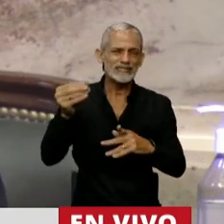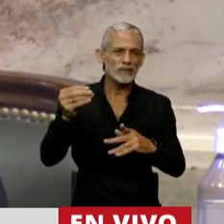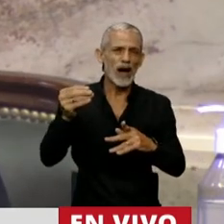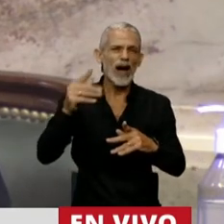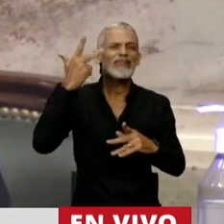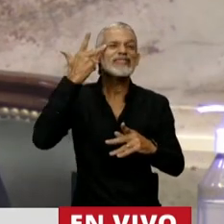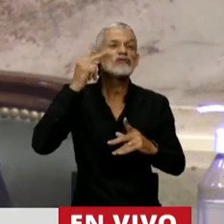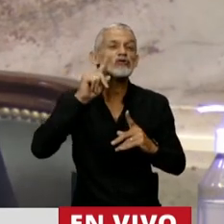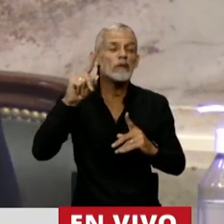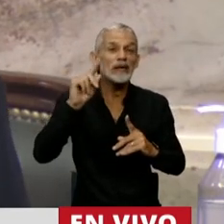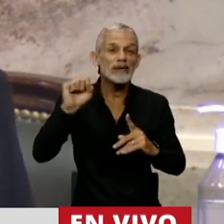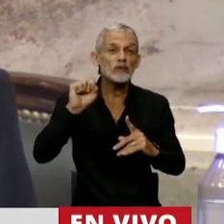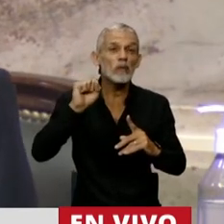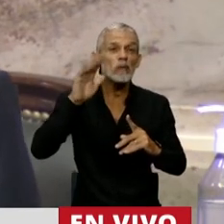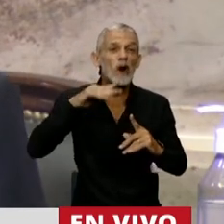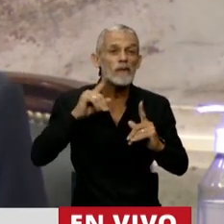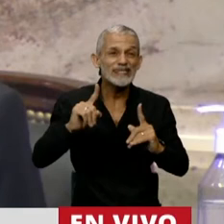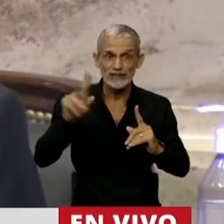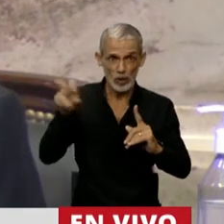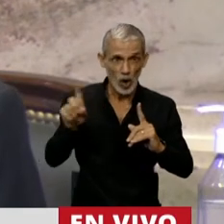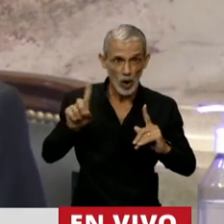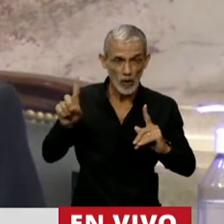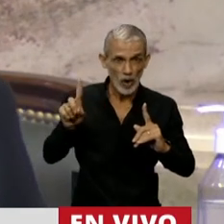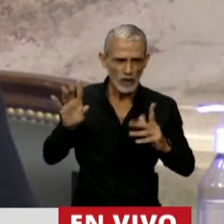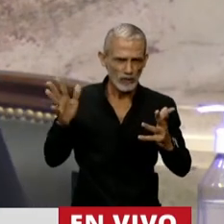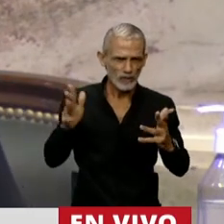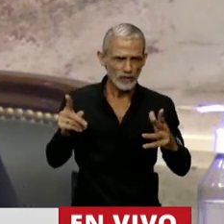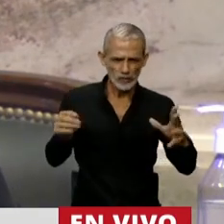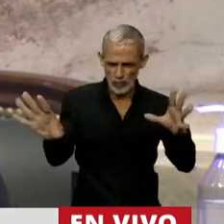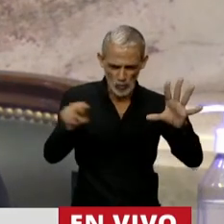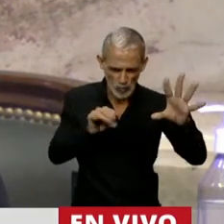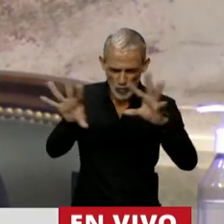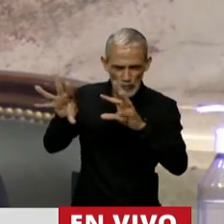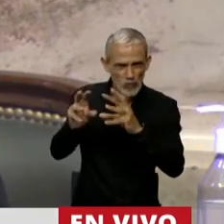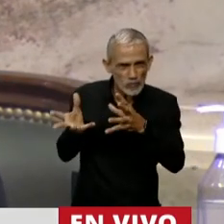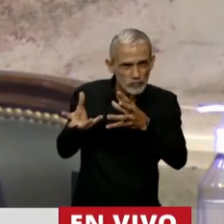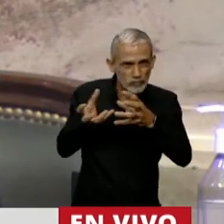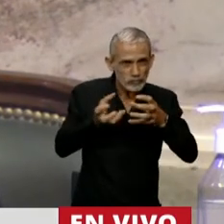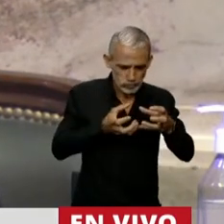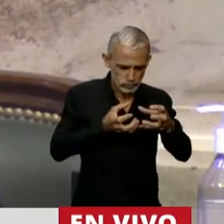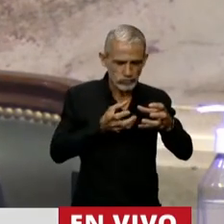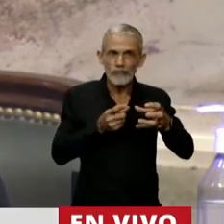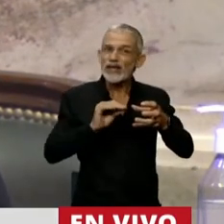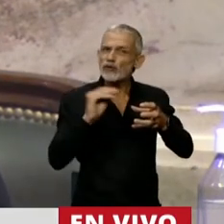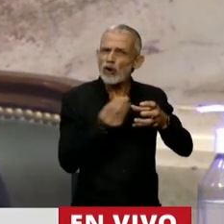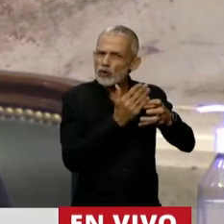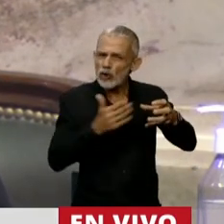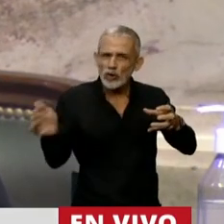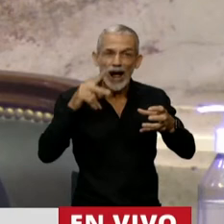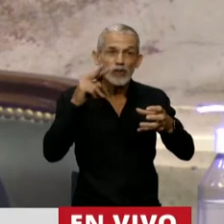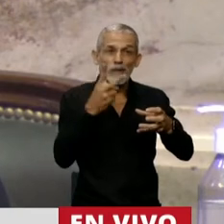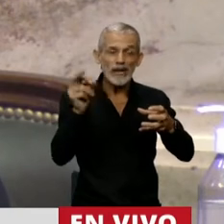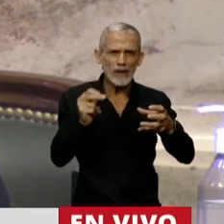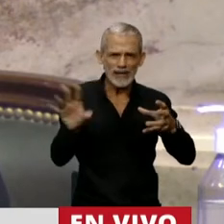más de 18 mil pesos. El ahorro, según varias estimaciones, de todo el periodo